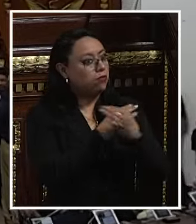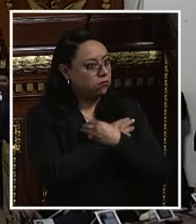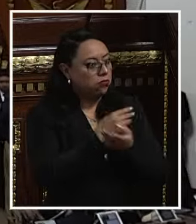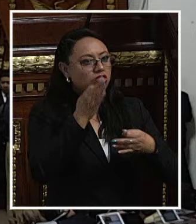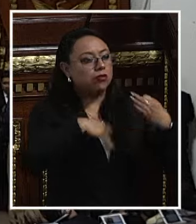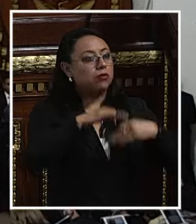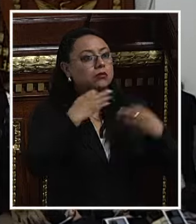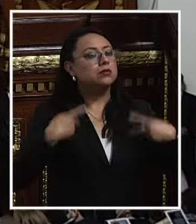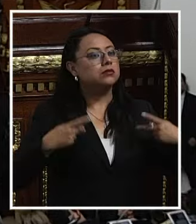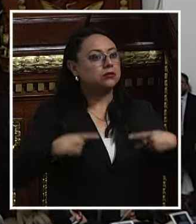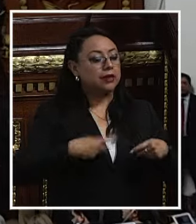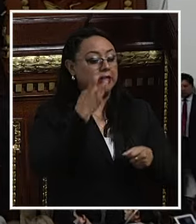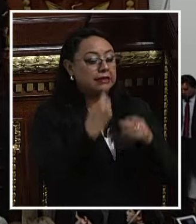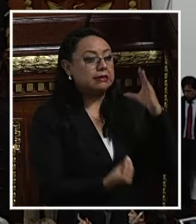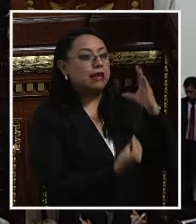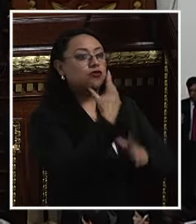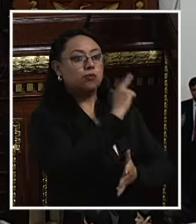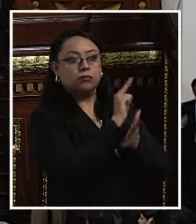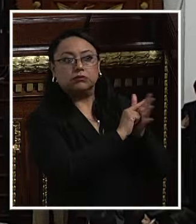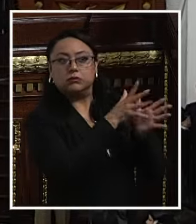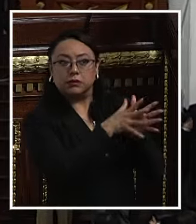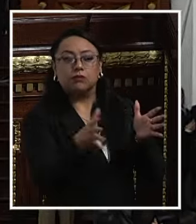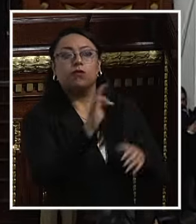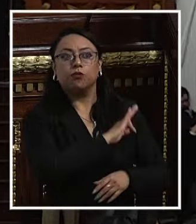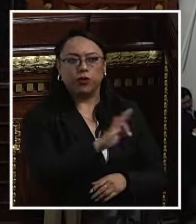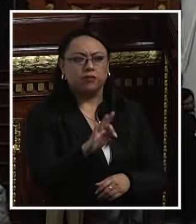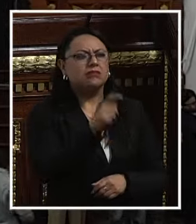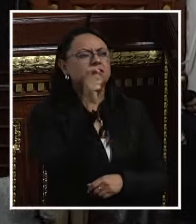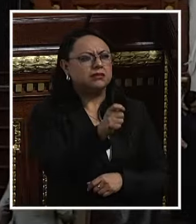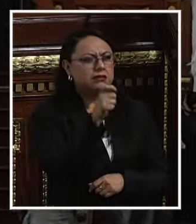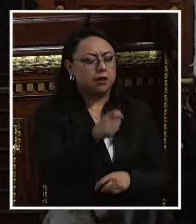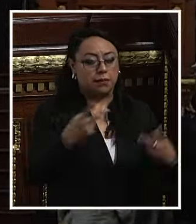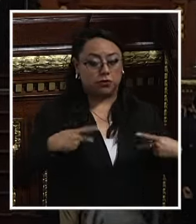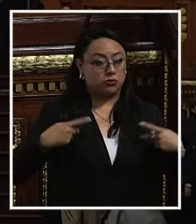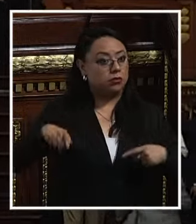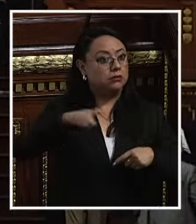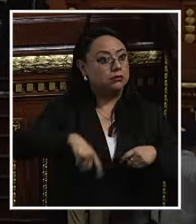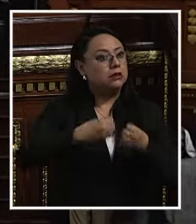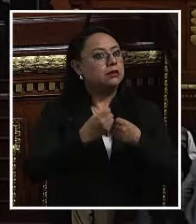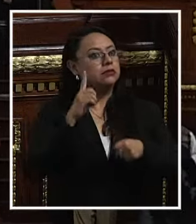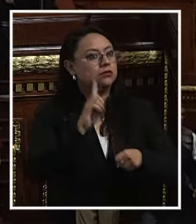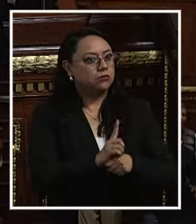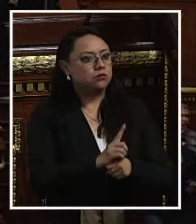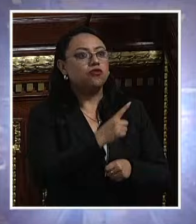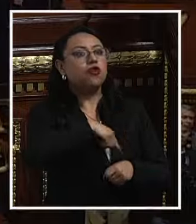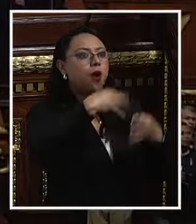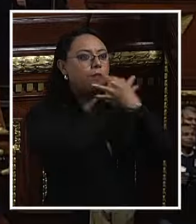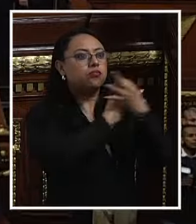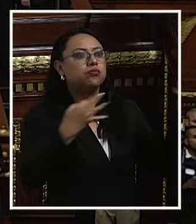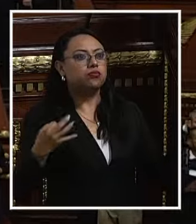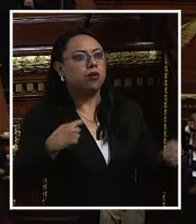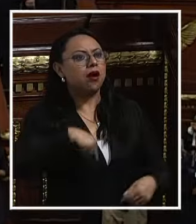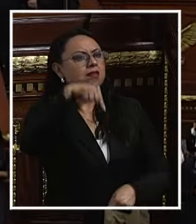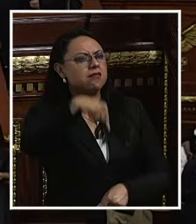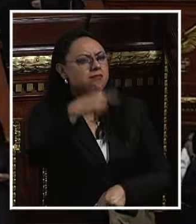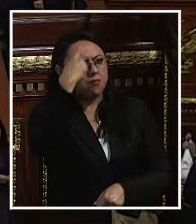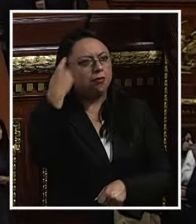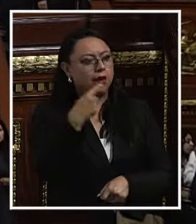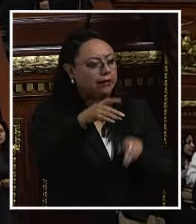conformamos esta nueva legislatura hacer saber a la sociedad que estamos aquí para servir, para